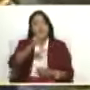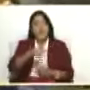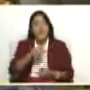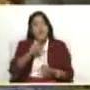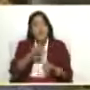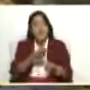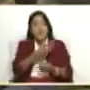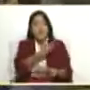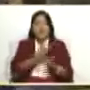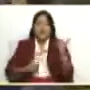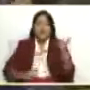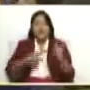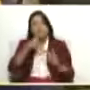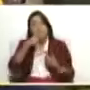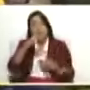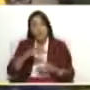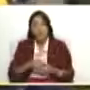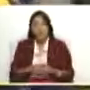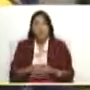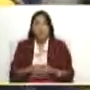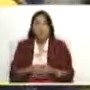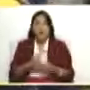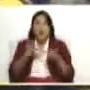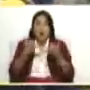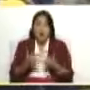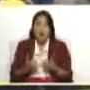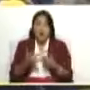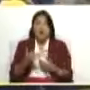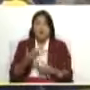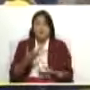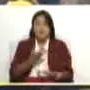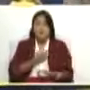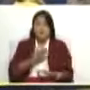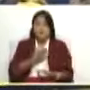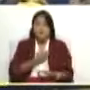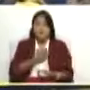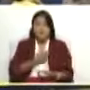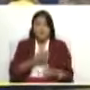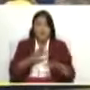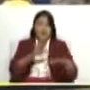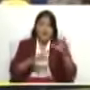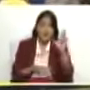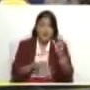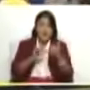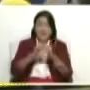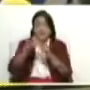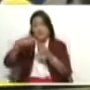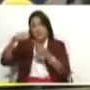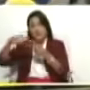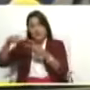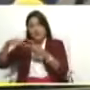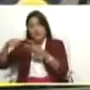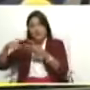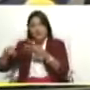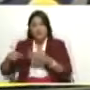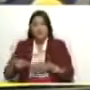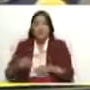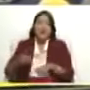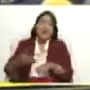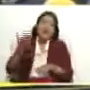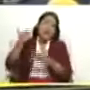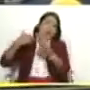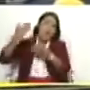de la República en esta oportunidad obtuvimos medallas que provienen de 13 disciplinas diferentes quizás en otras ocasiones